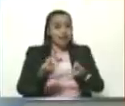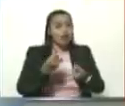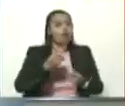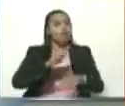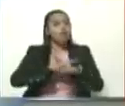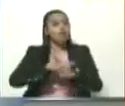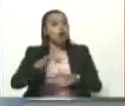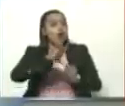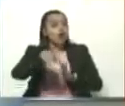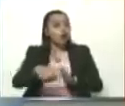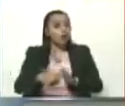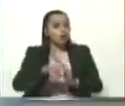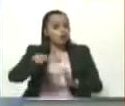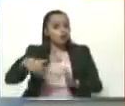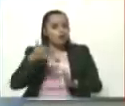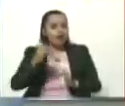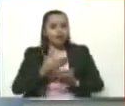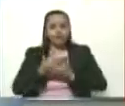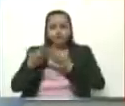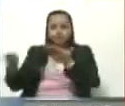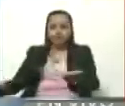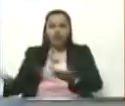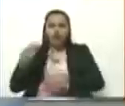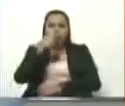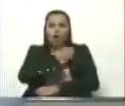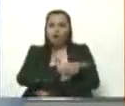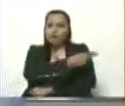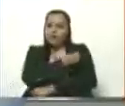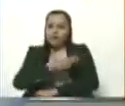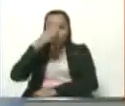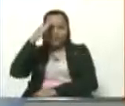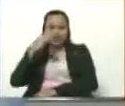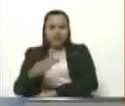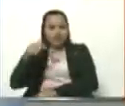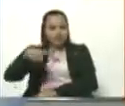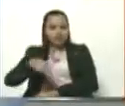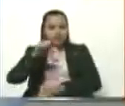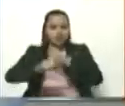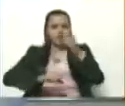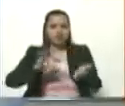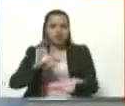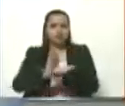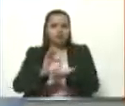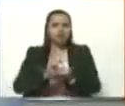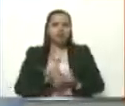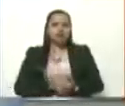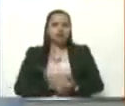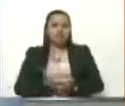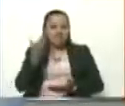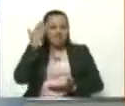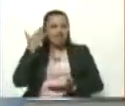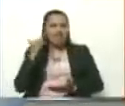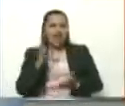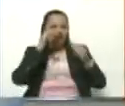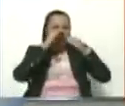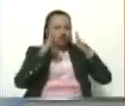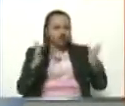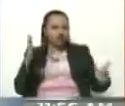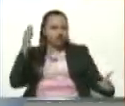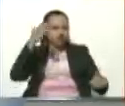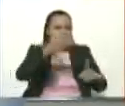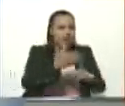y lo hemos donado a los hospitales militares del área metropolitana de caracas que como se sabe atienden al